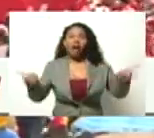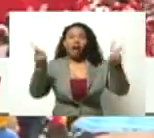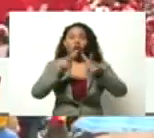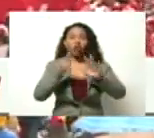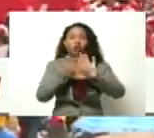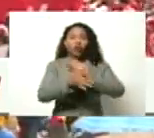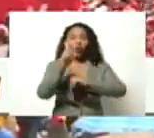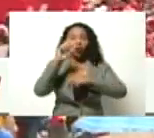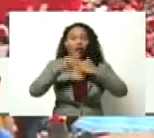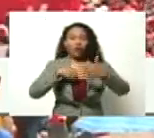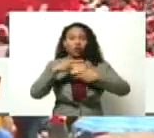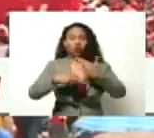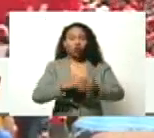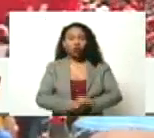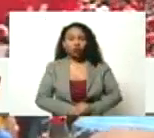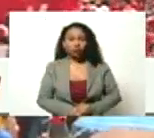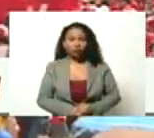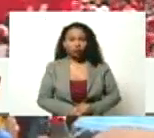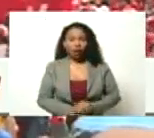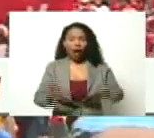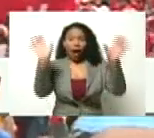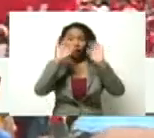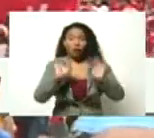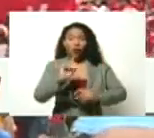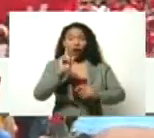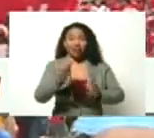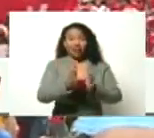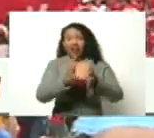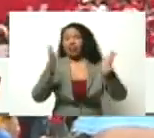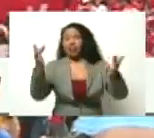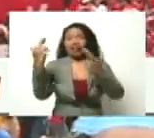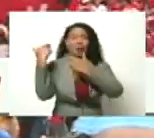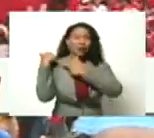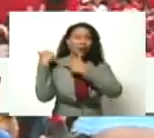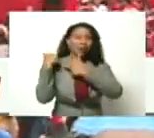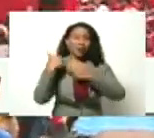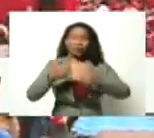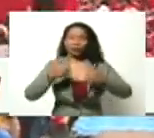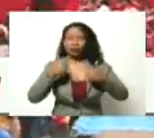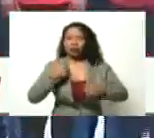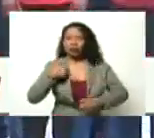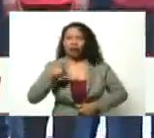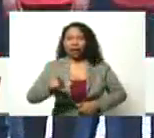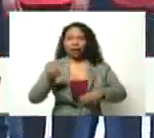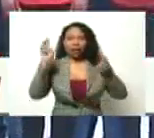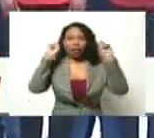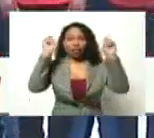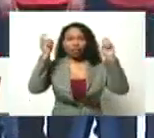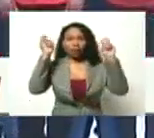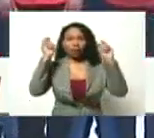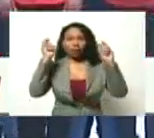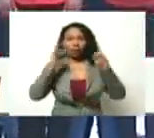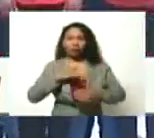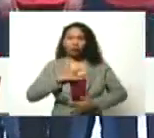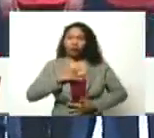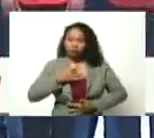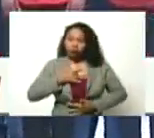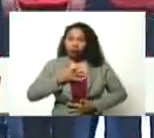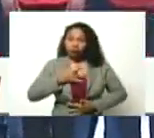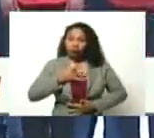revolucionario de manera que es una gran responsabilidad tener este estandarte sentirlo